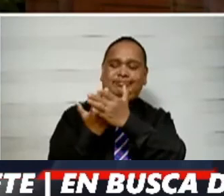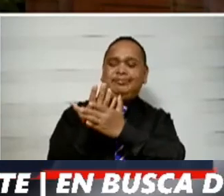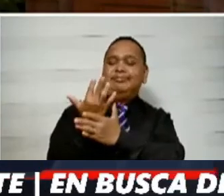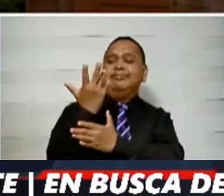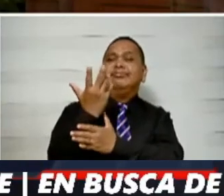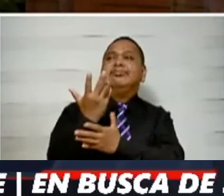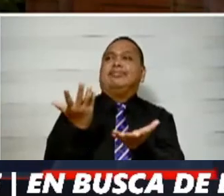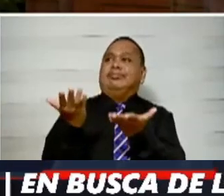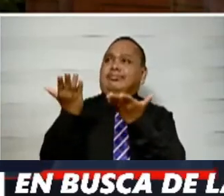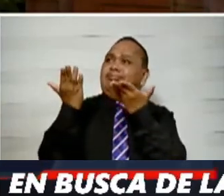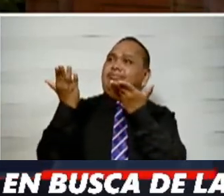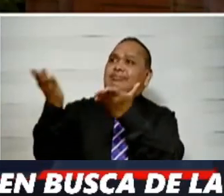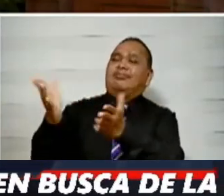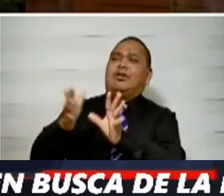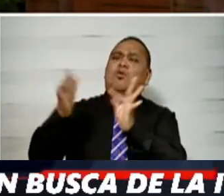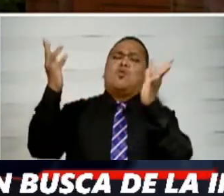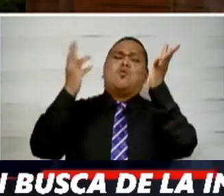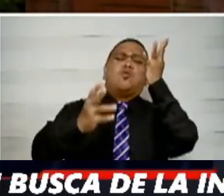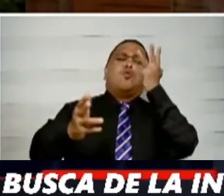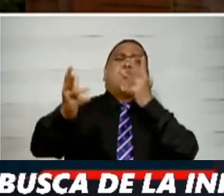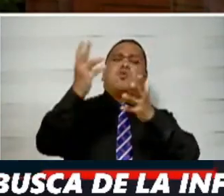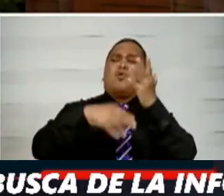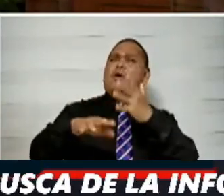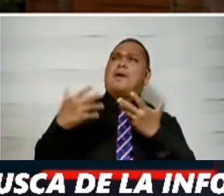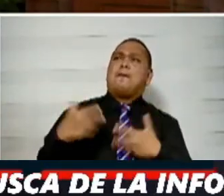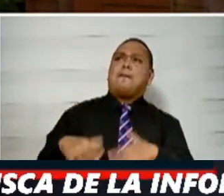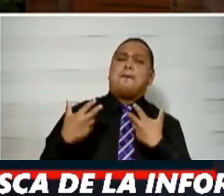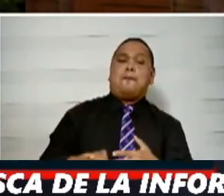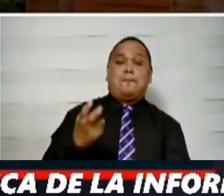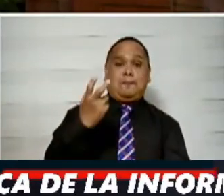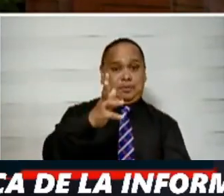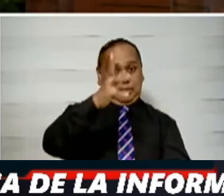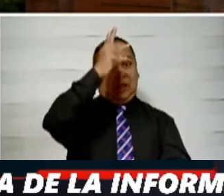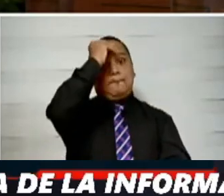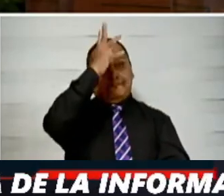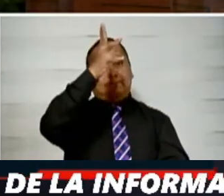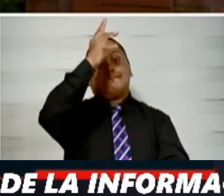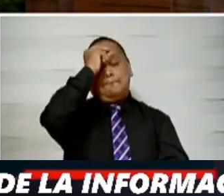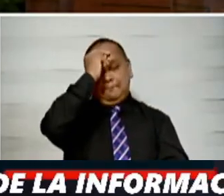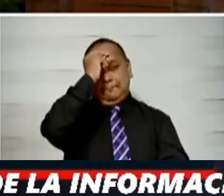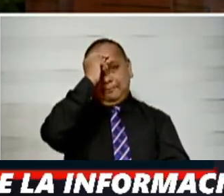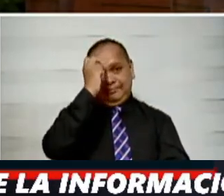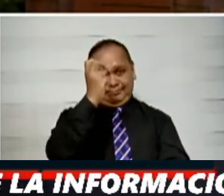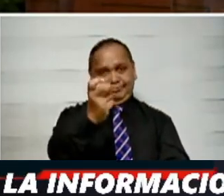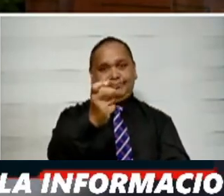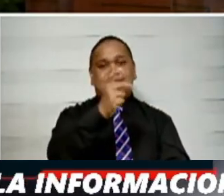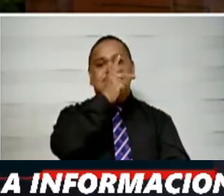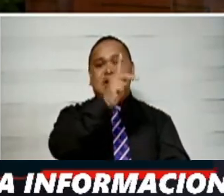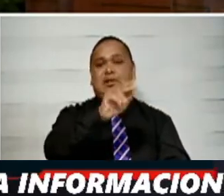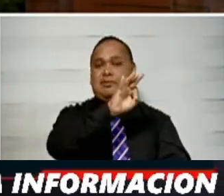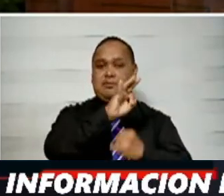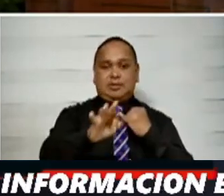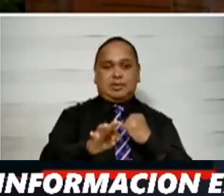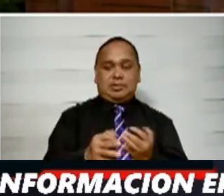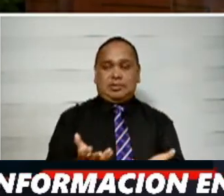siempre dice, qué didácticas son las mañaneras, ¿no? Uno aprende, no debes de perderte ni una sola palabra, ¿no? Entonces,